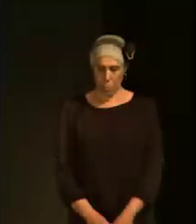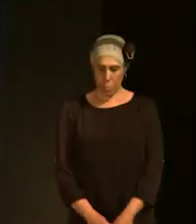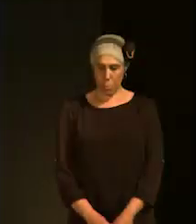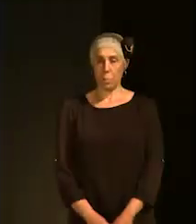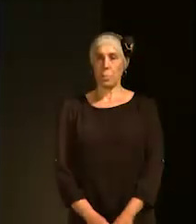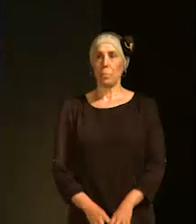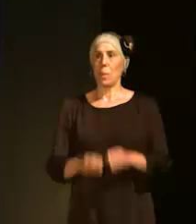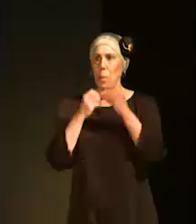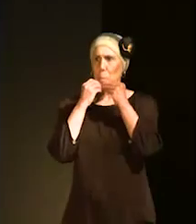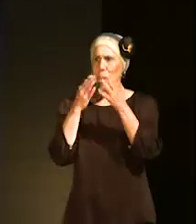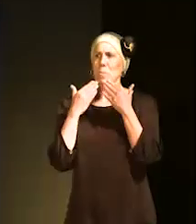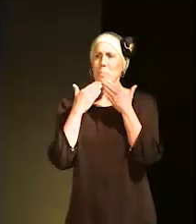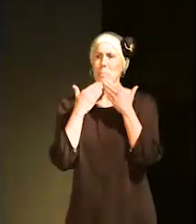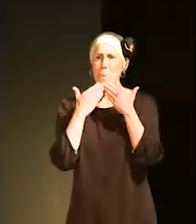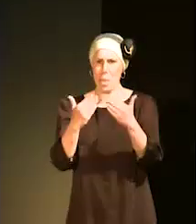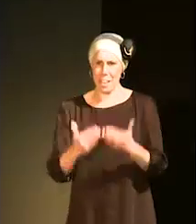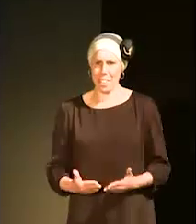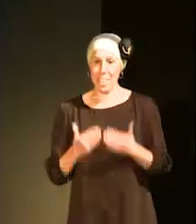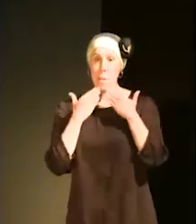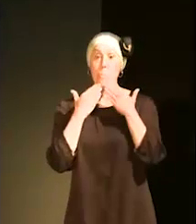bueno muchas gracias